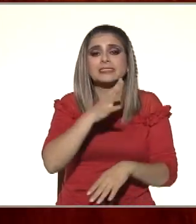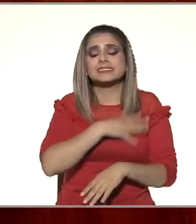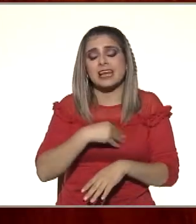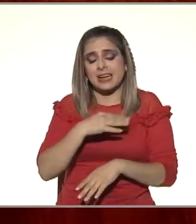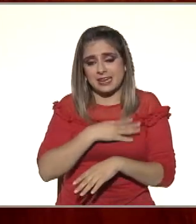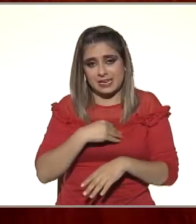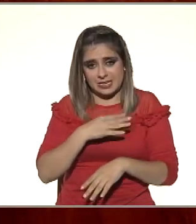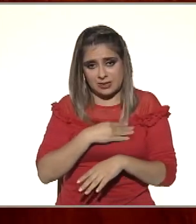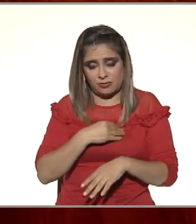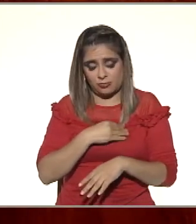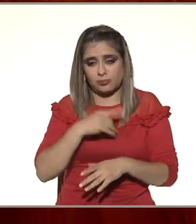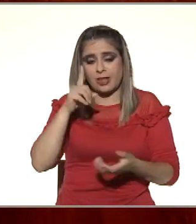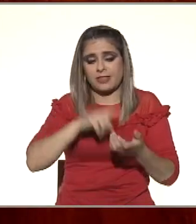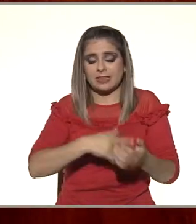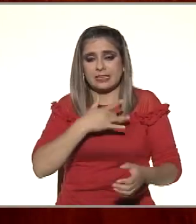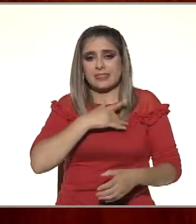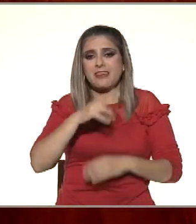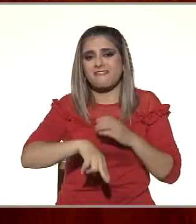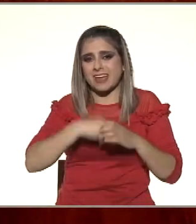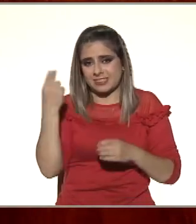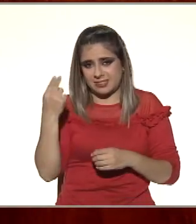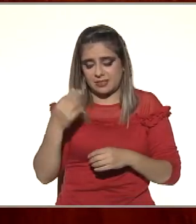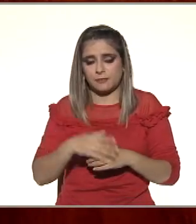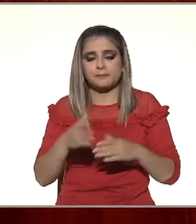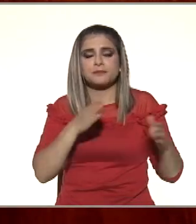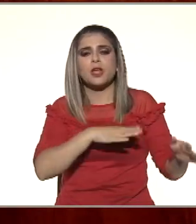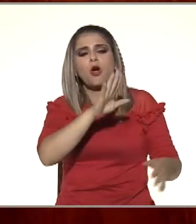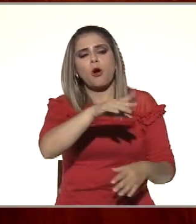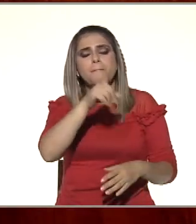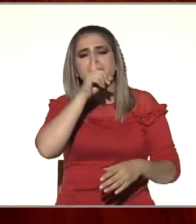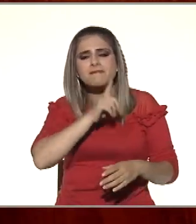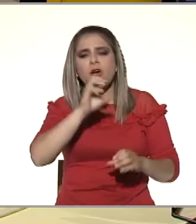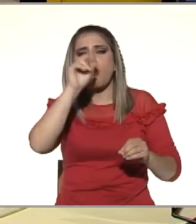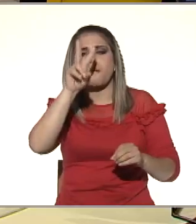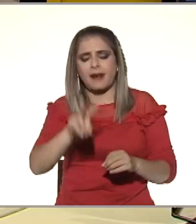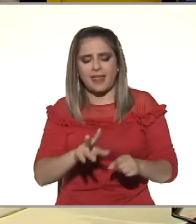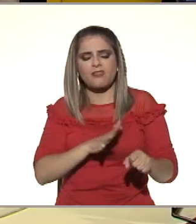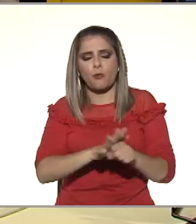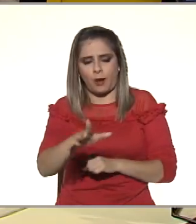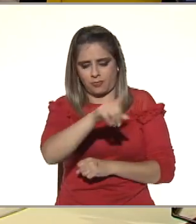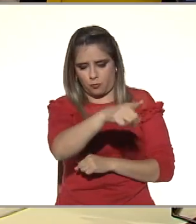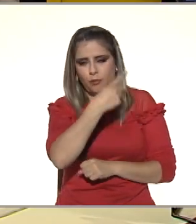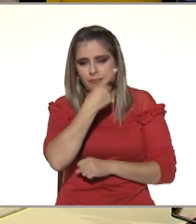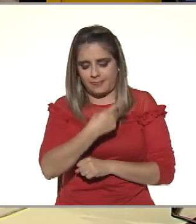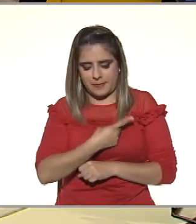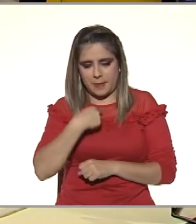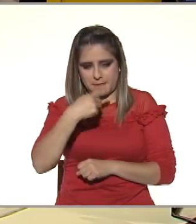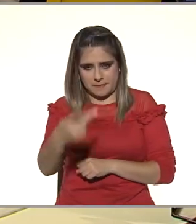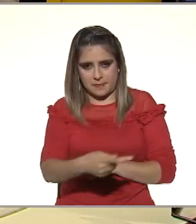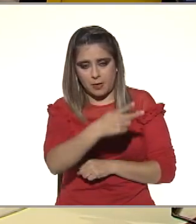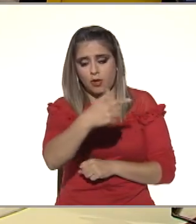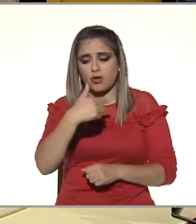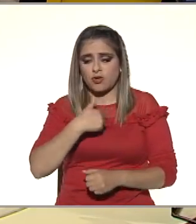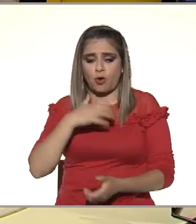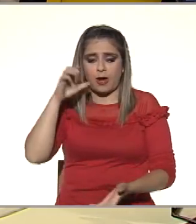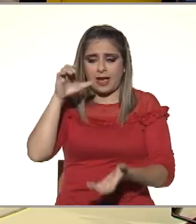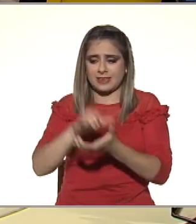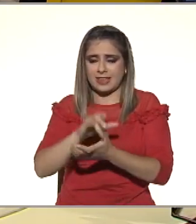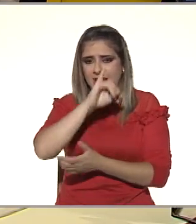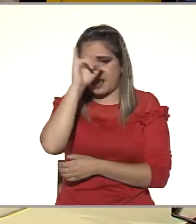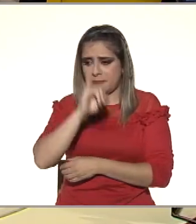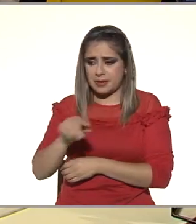están, muchos huecos. A ver, y eso puede llevar mito o realidad. Mito o realidad. No me voy a casar con este